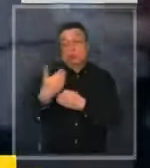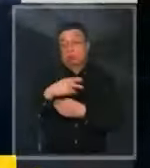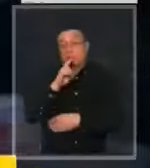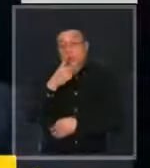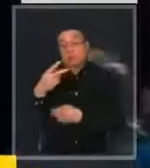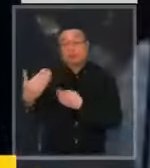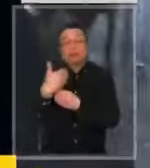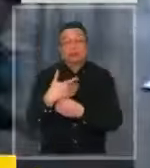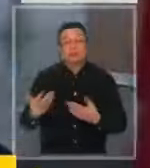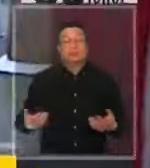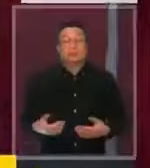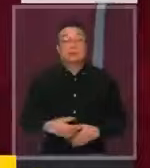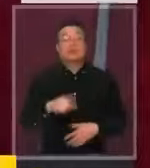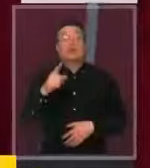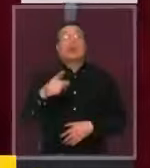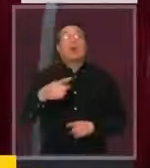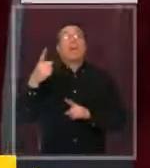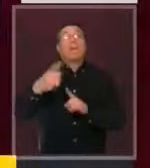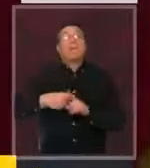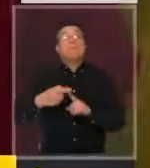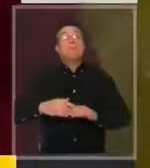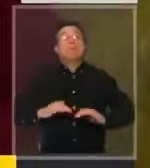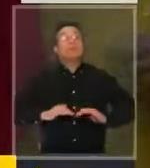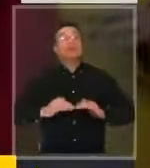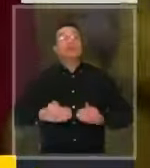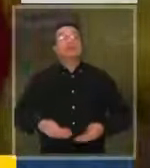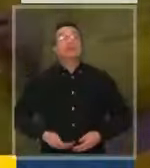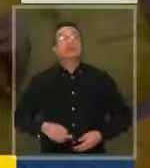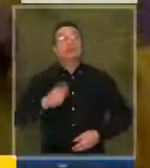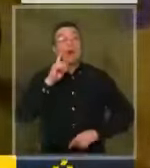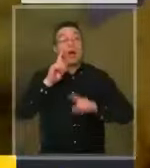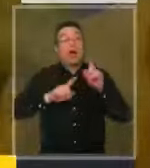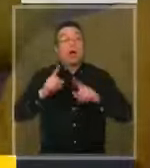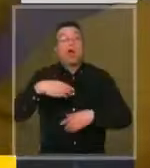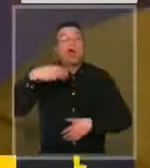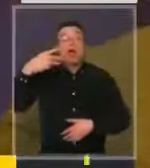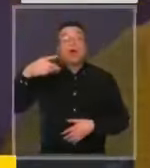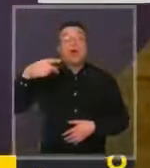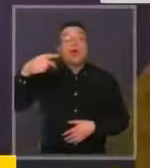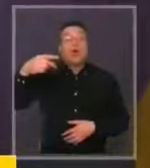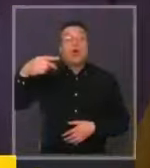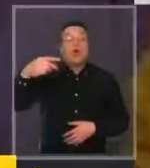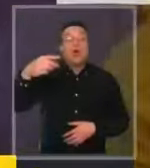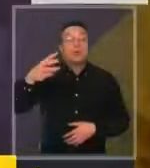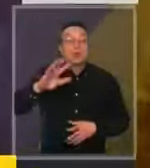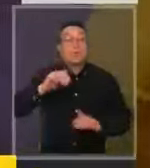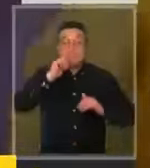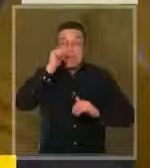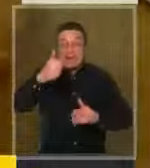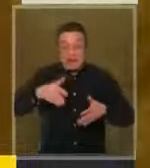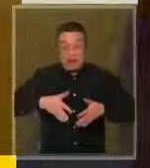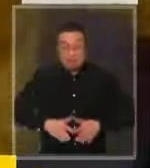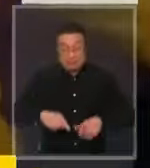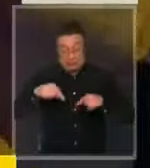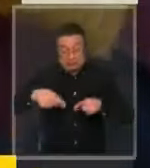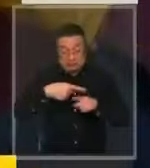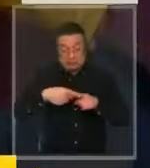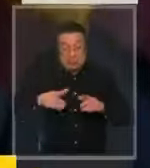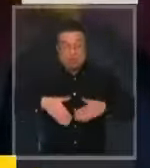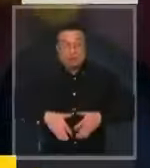Oye, Felipe, ¿cuántos meses tiene la...? Alguien de la municipalidad, no se puede ingresar acá. ¿Va a dar a luz mañana, esta semana, Cristian?